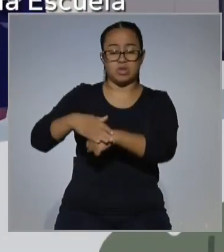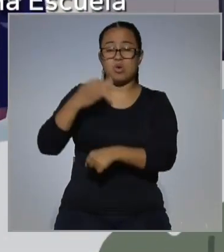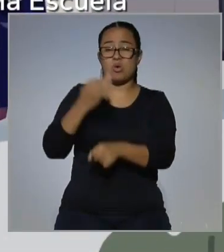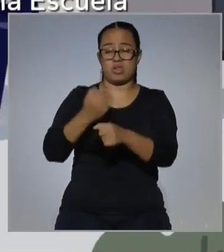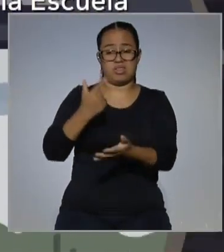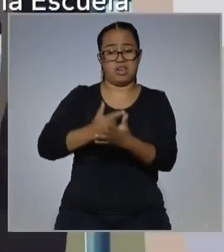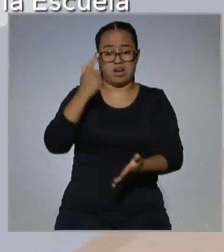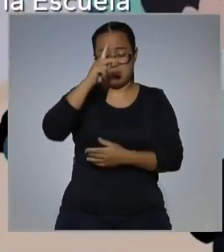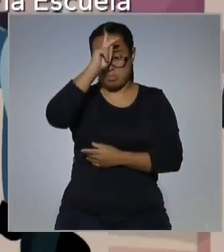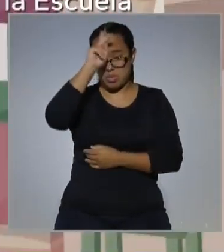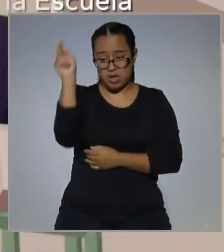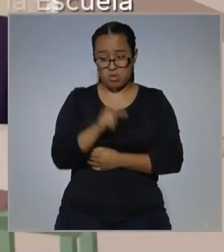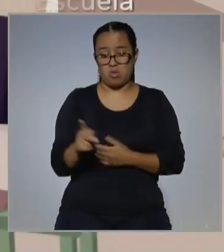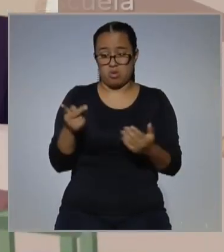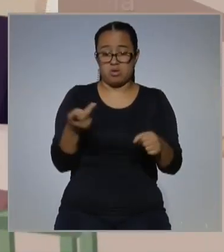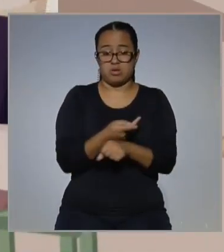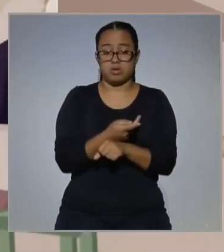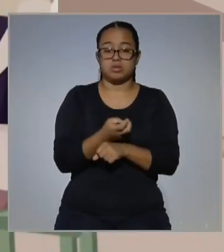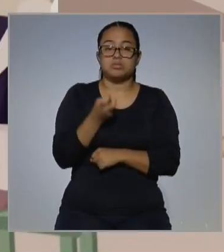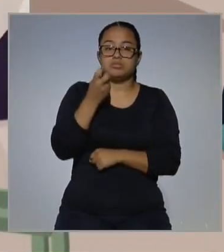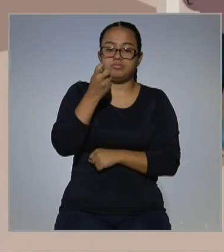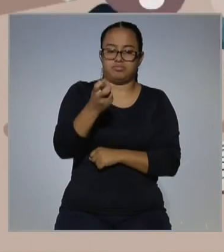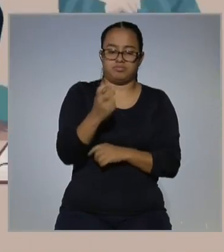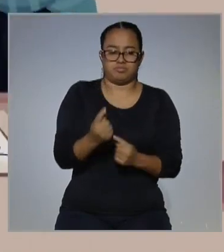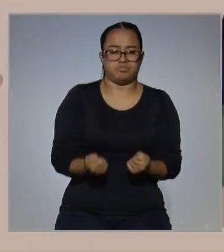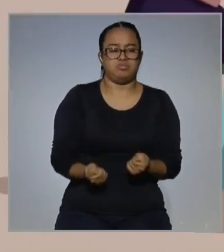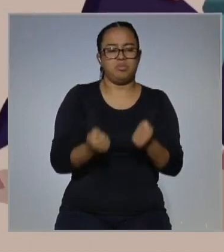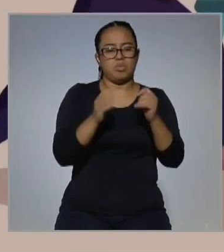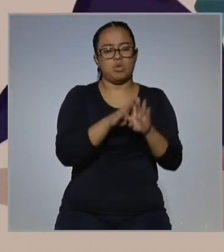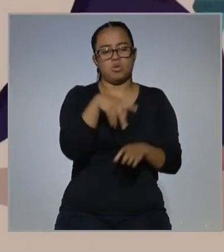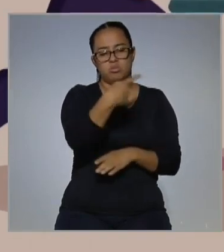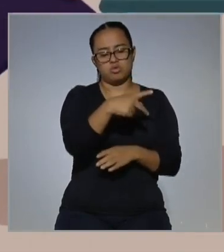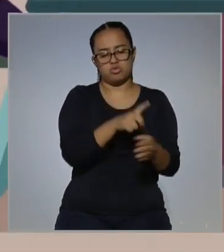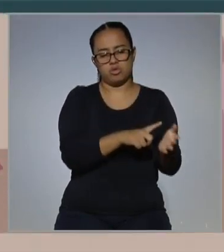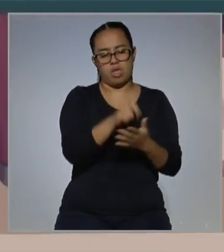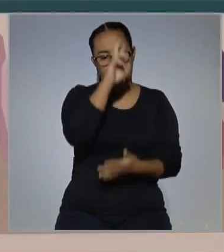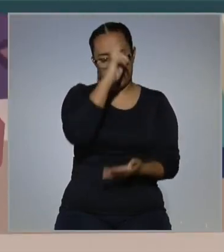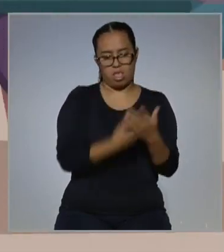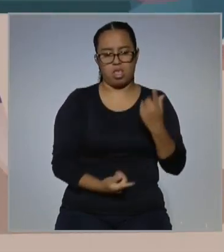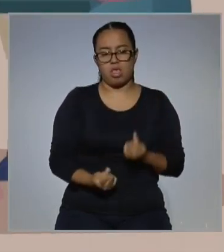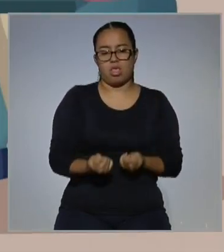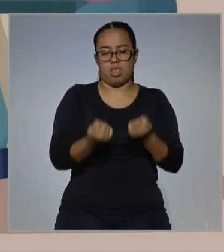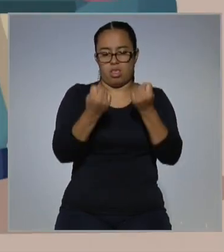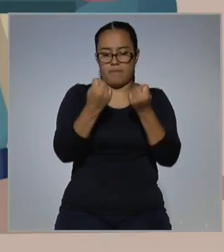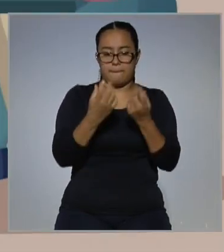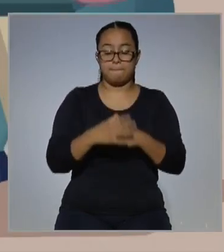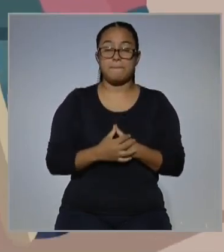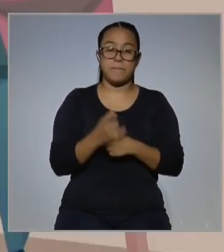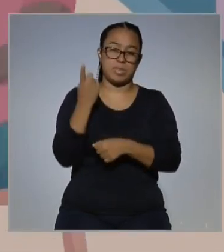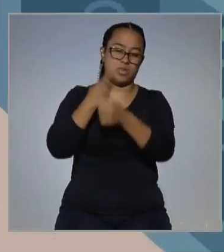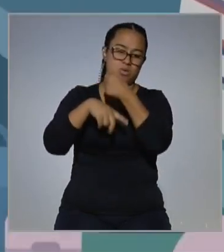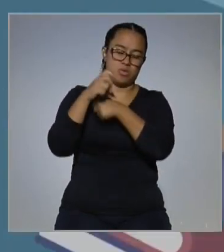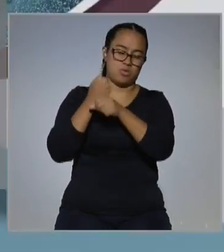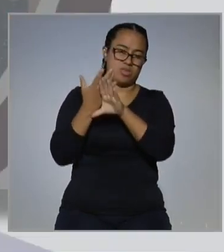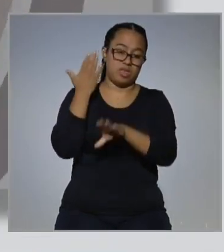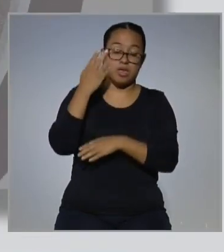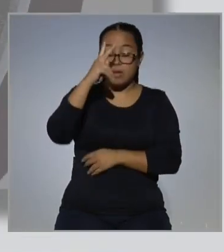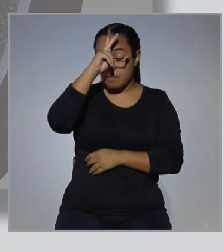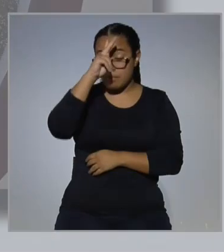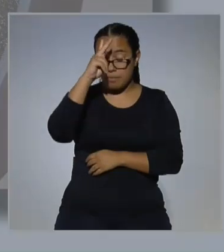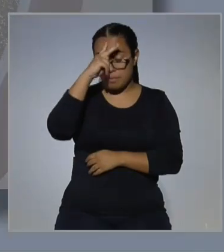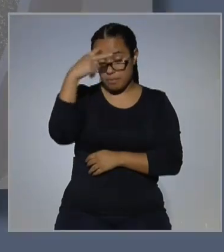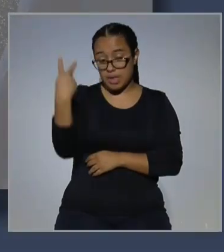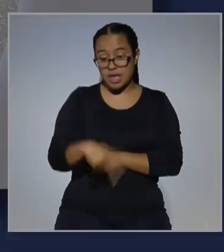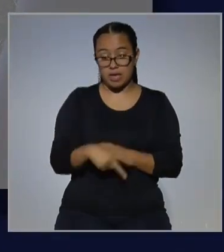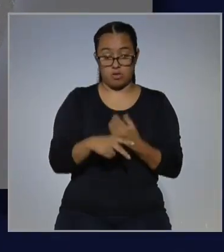que además constituyen una flagrante violación a los derechos de los estudiantes. El año pasado en México,